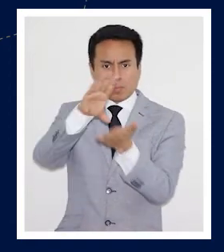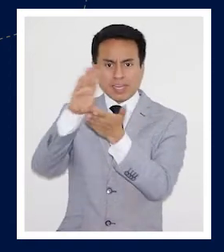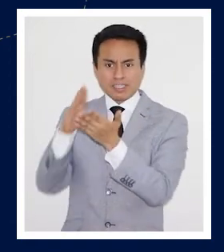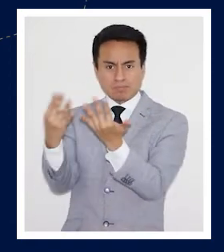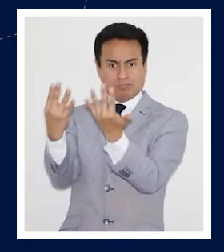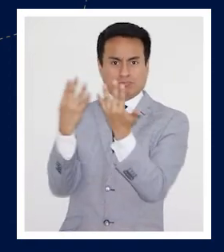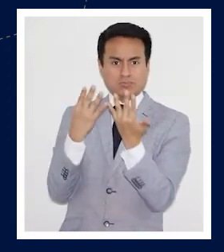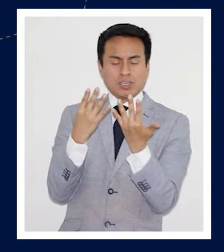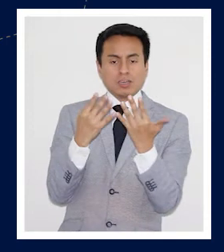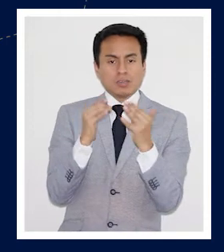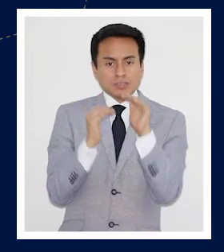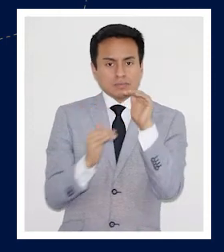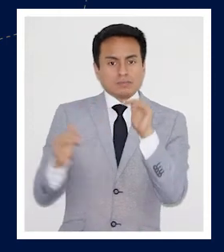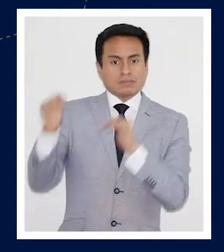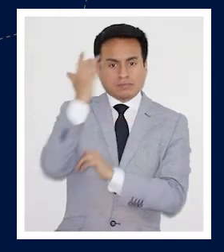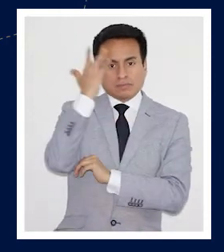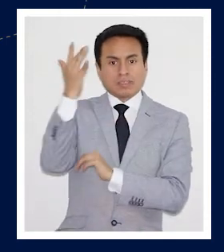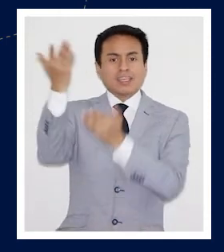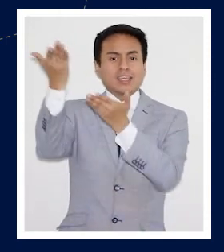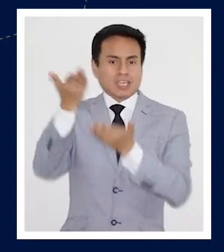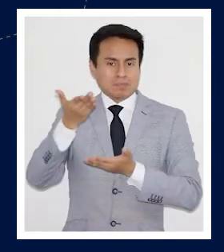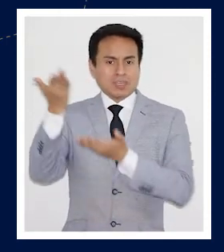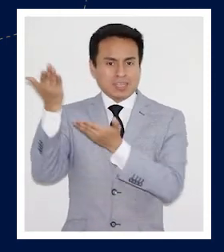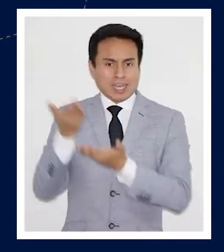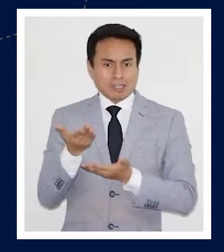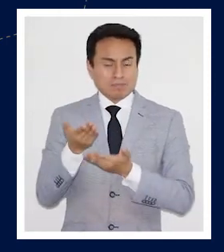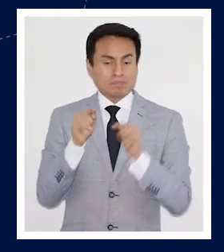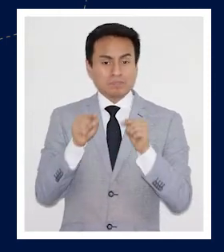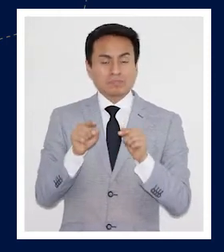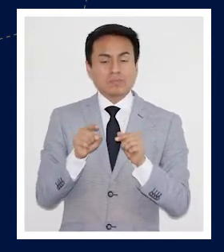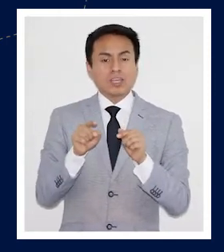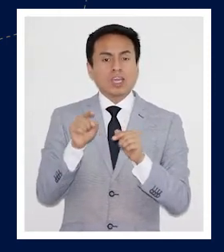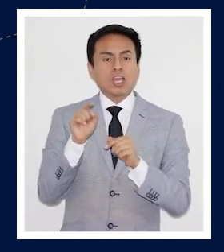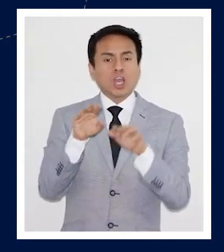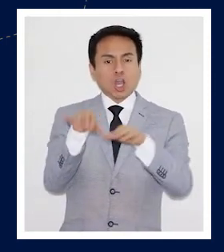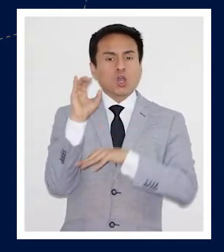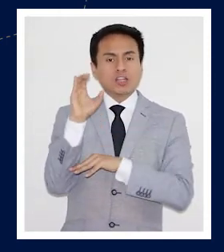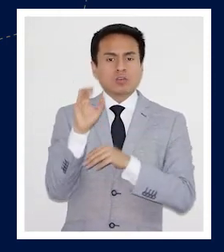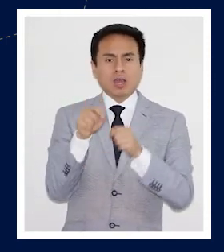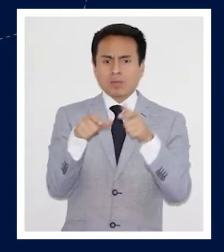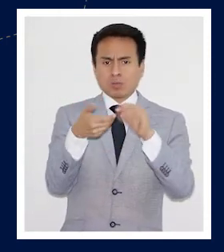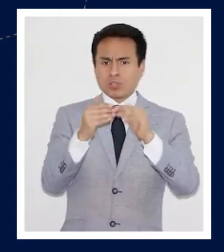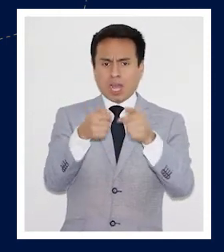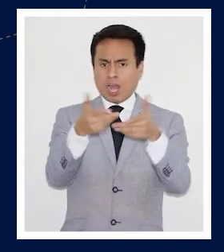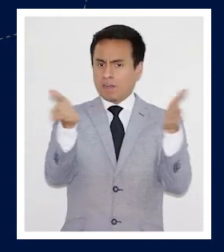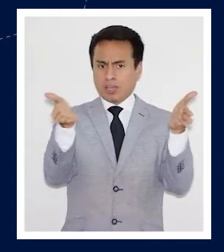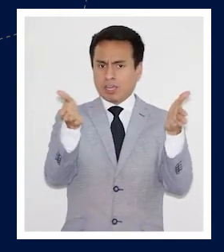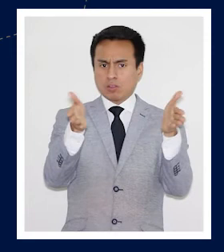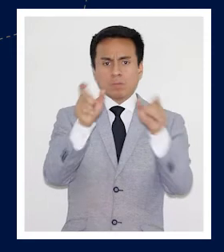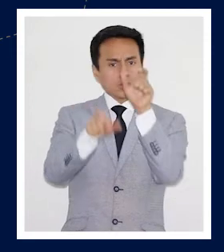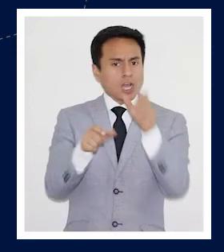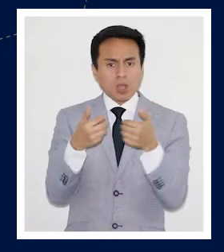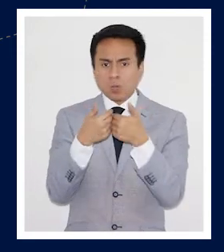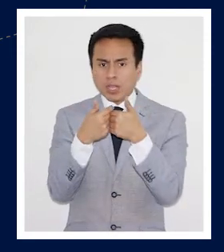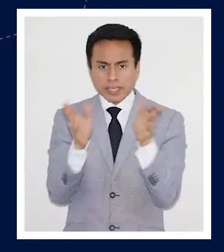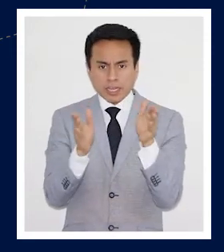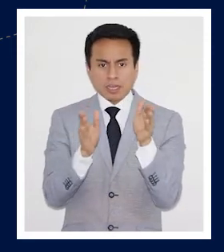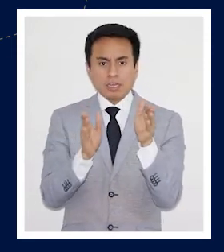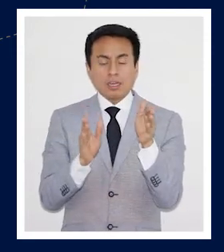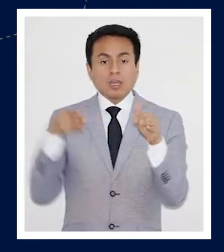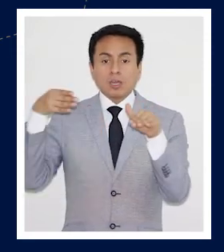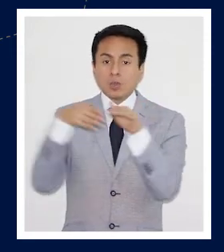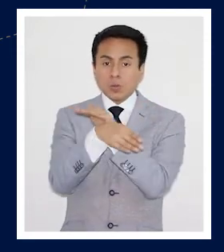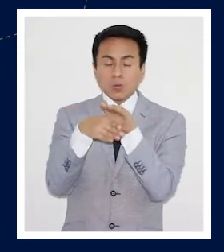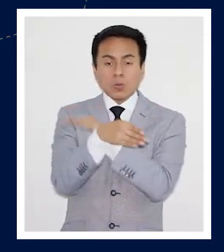expertos extranjeros de muy alto nivel invitados, y este congreso es abierto a la comunidad, entonces cualquier